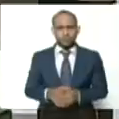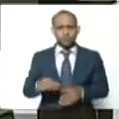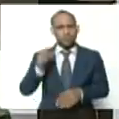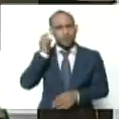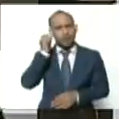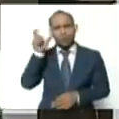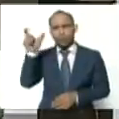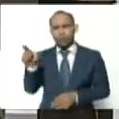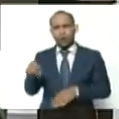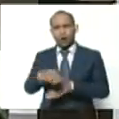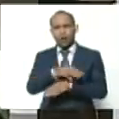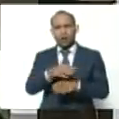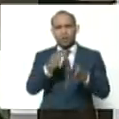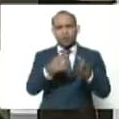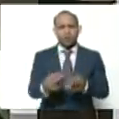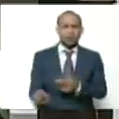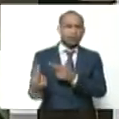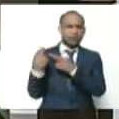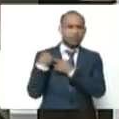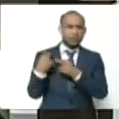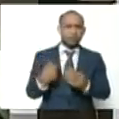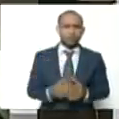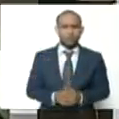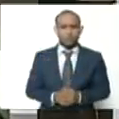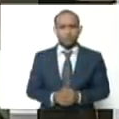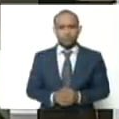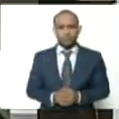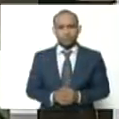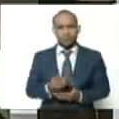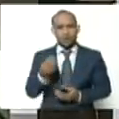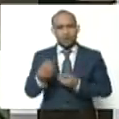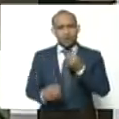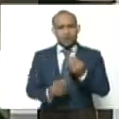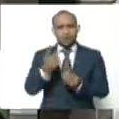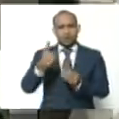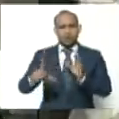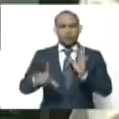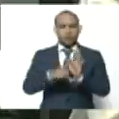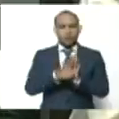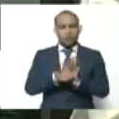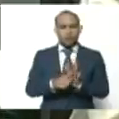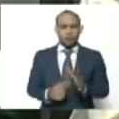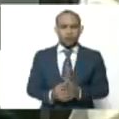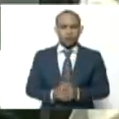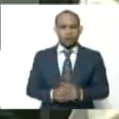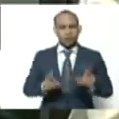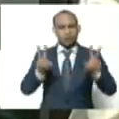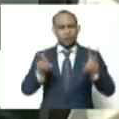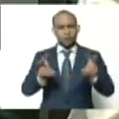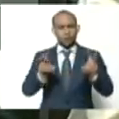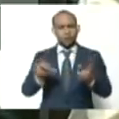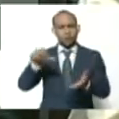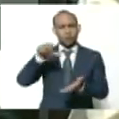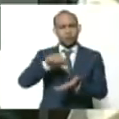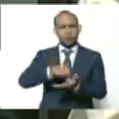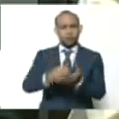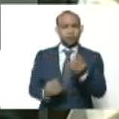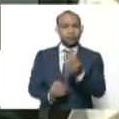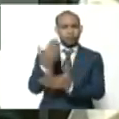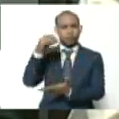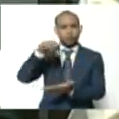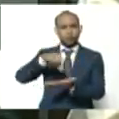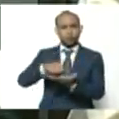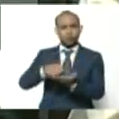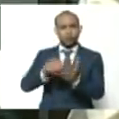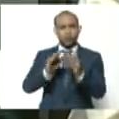compañera, está encargada pues de hacer una ley orgánica que crea las ciudades comunales y que va a